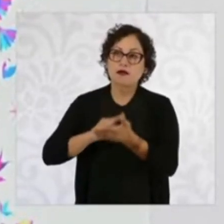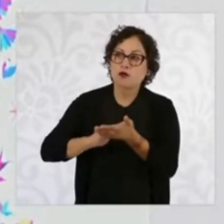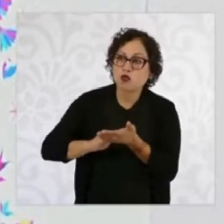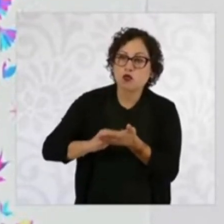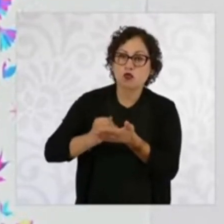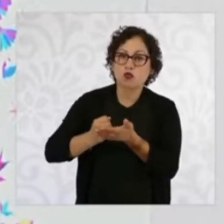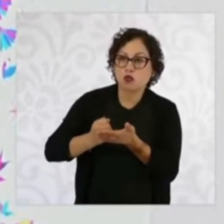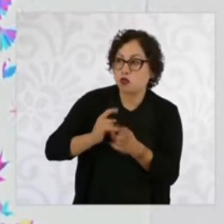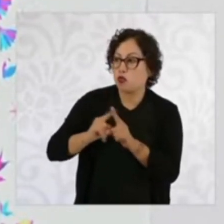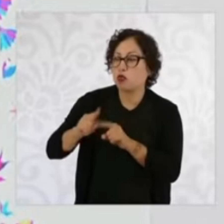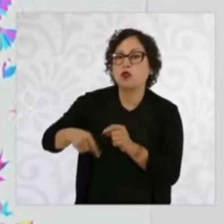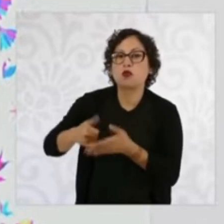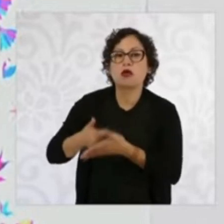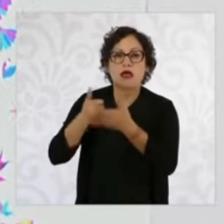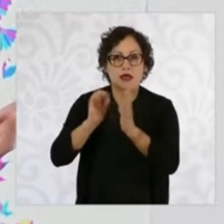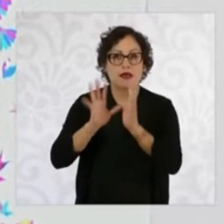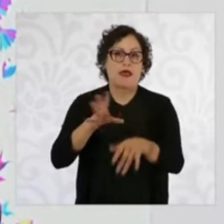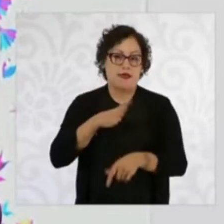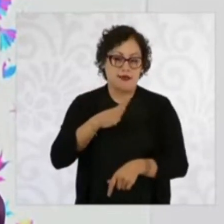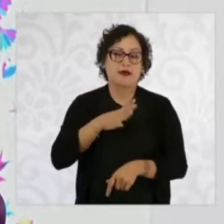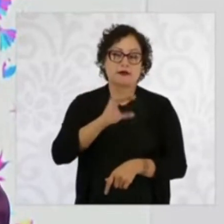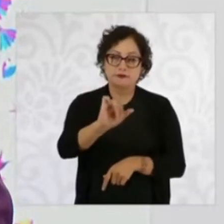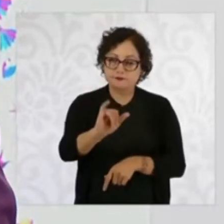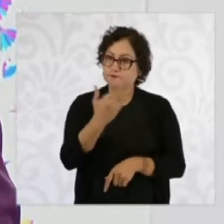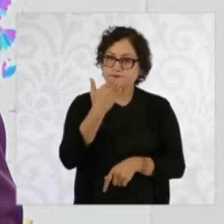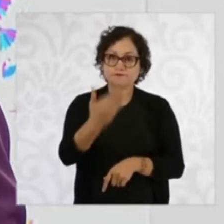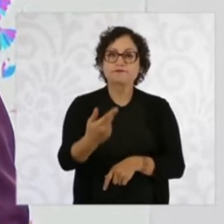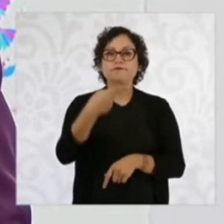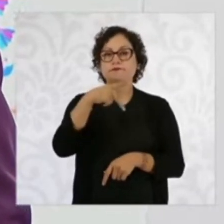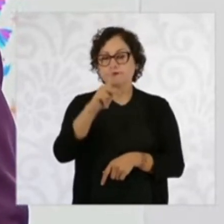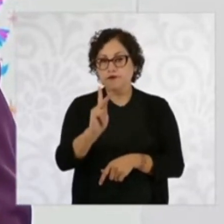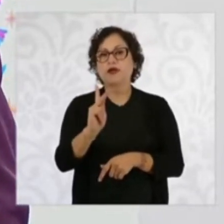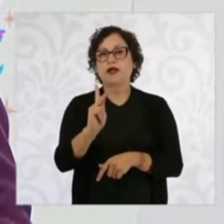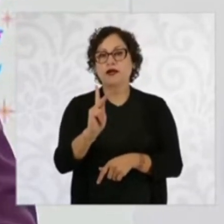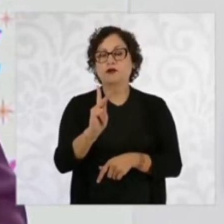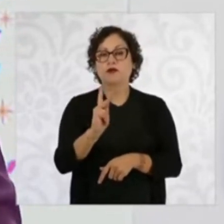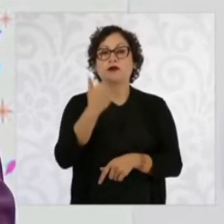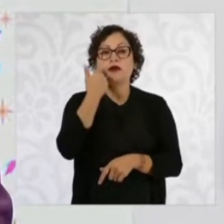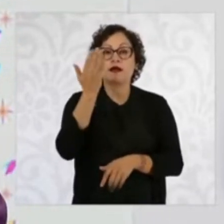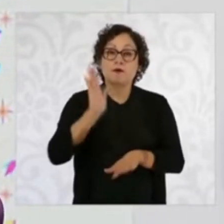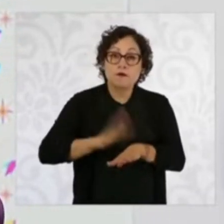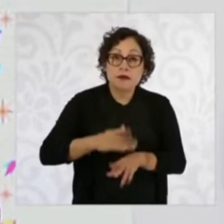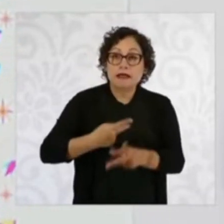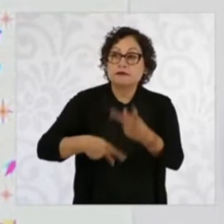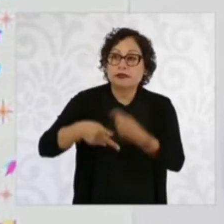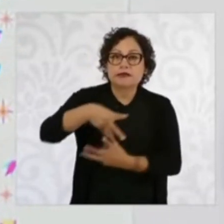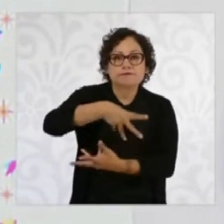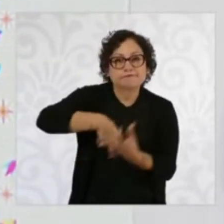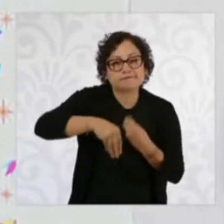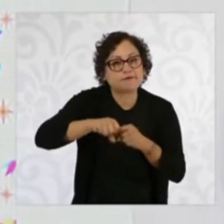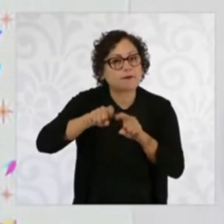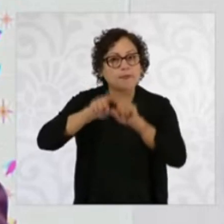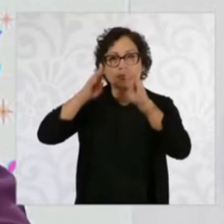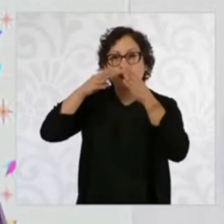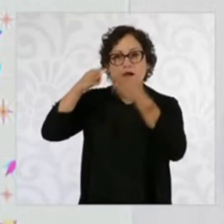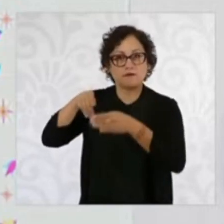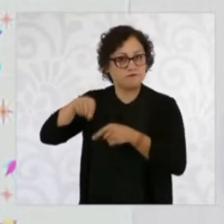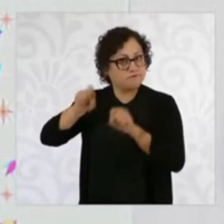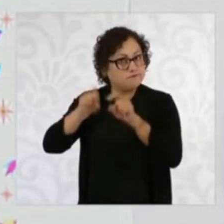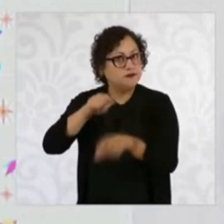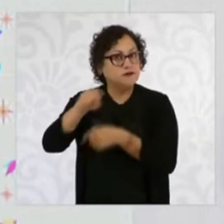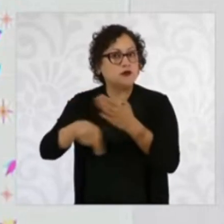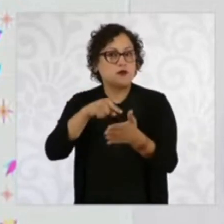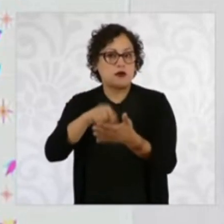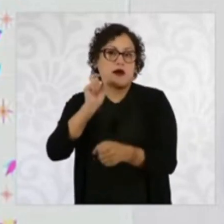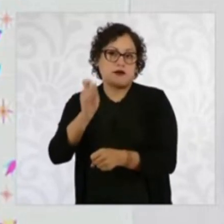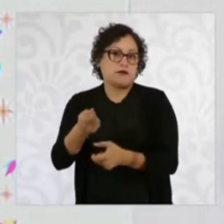un proyecto, más allá de los incentivos y esperar la inversión, sino realmente generar un proyecto integral para esa zona, que permita